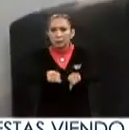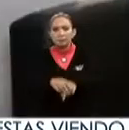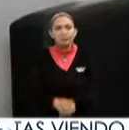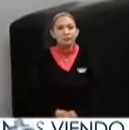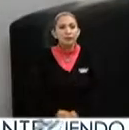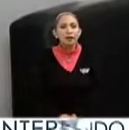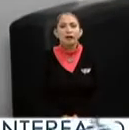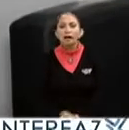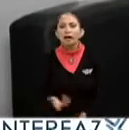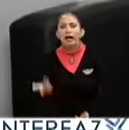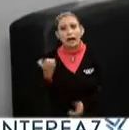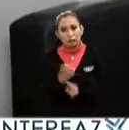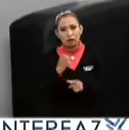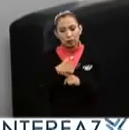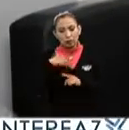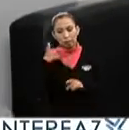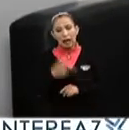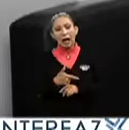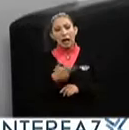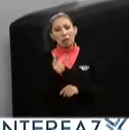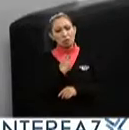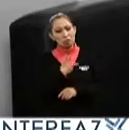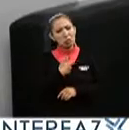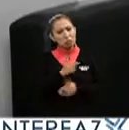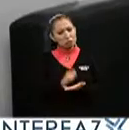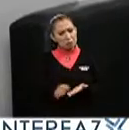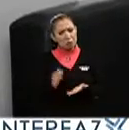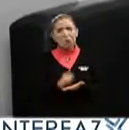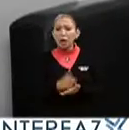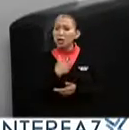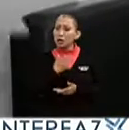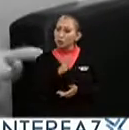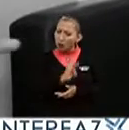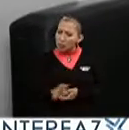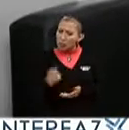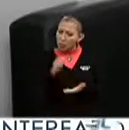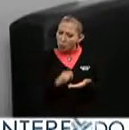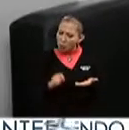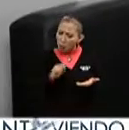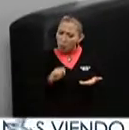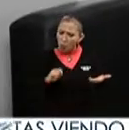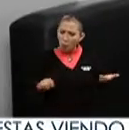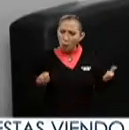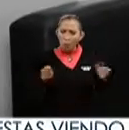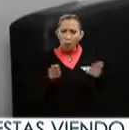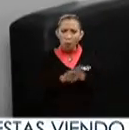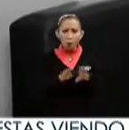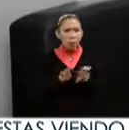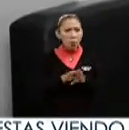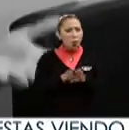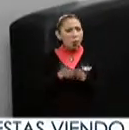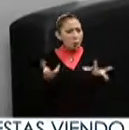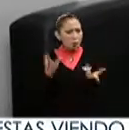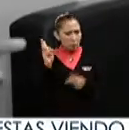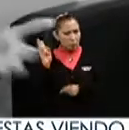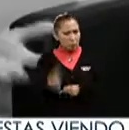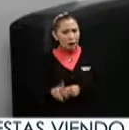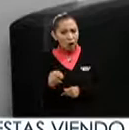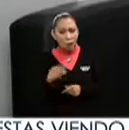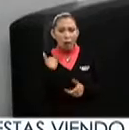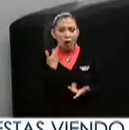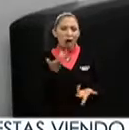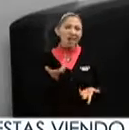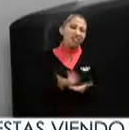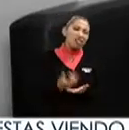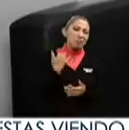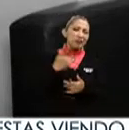también. Y fue ahí cuando descubrí que me gustaba la escritura y que me gustaba y que se podía hacer de manera de verdad, no como un hobby,